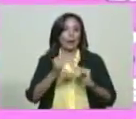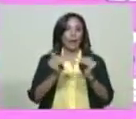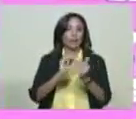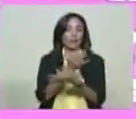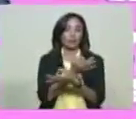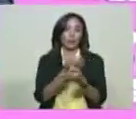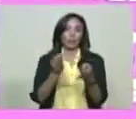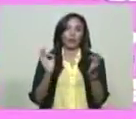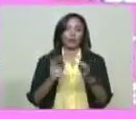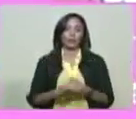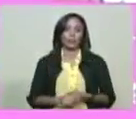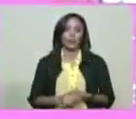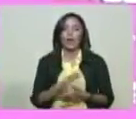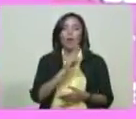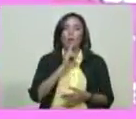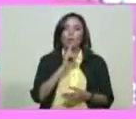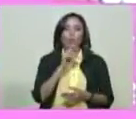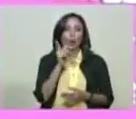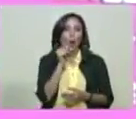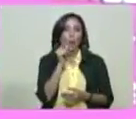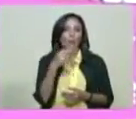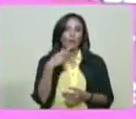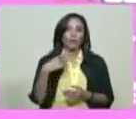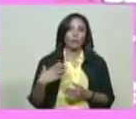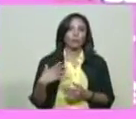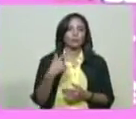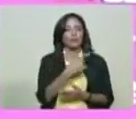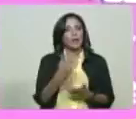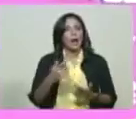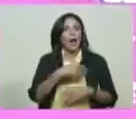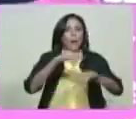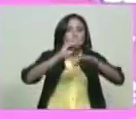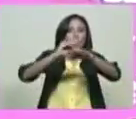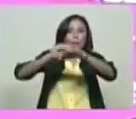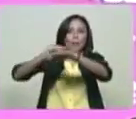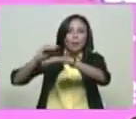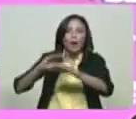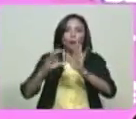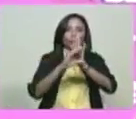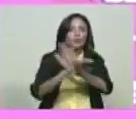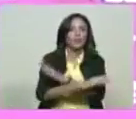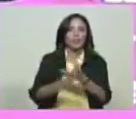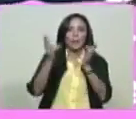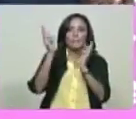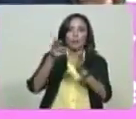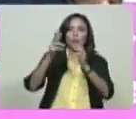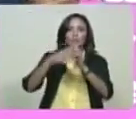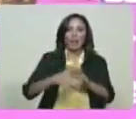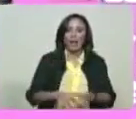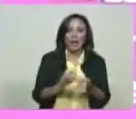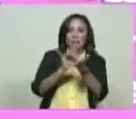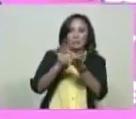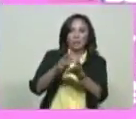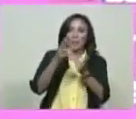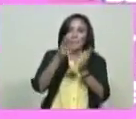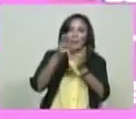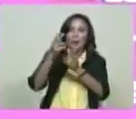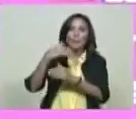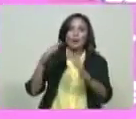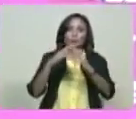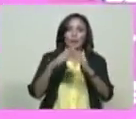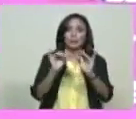mel zelaya en honduras apenas quiso convocar una constituyente lo derrocaron lo sacaron a bala de su casa